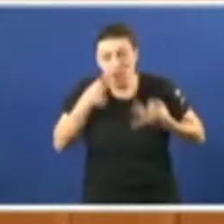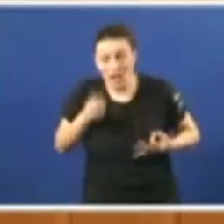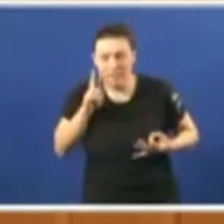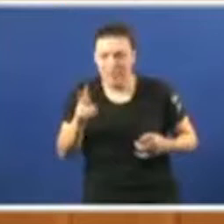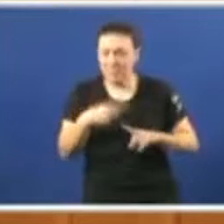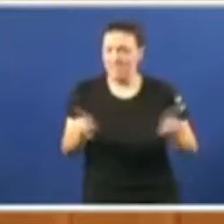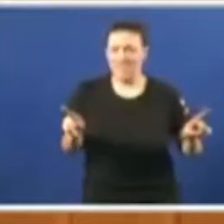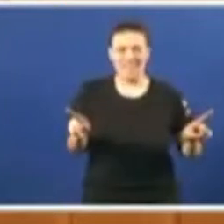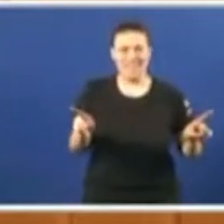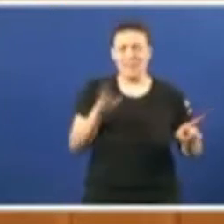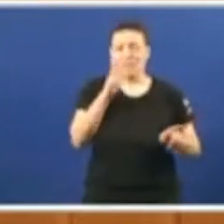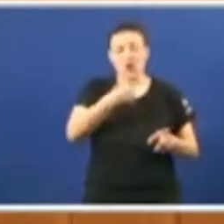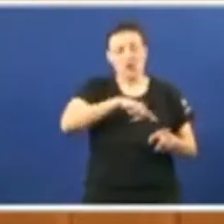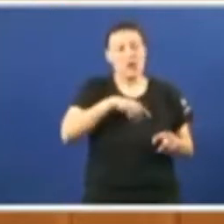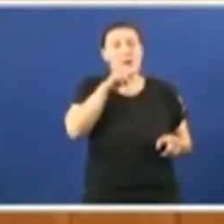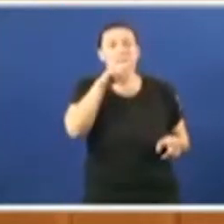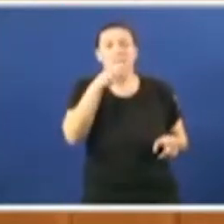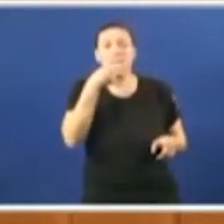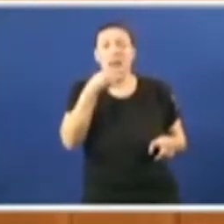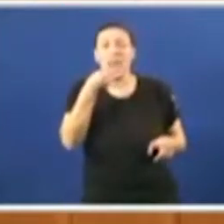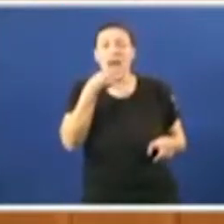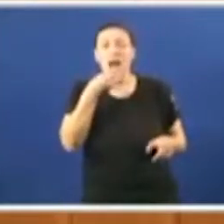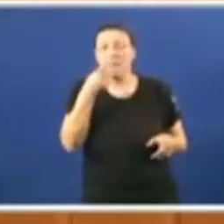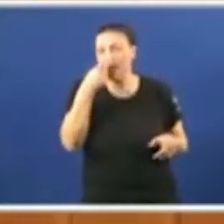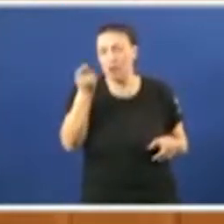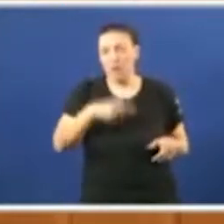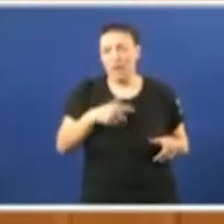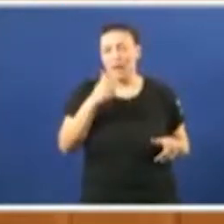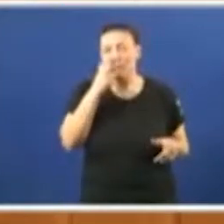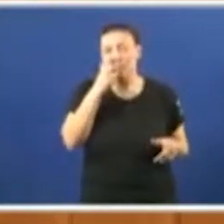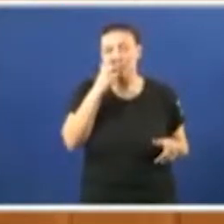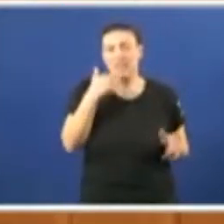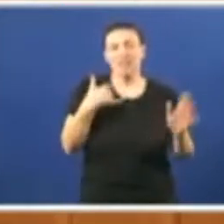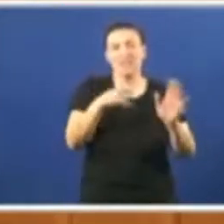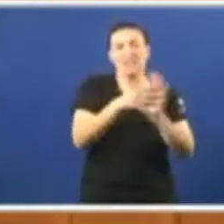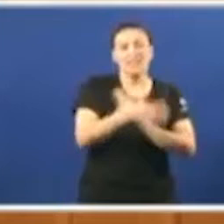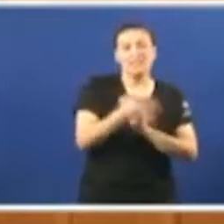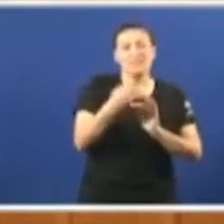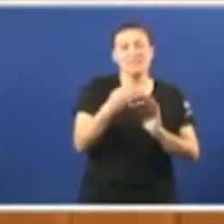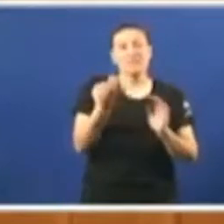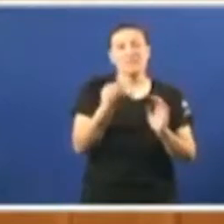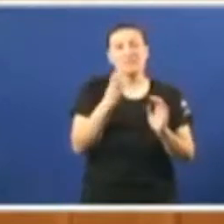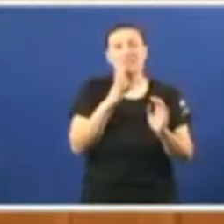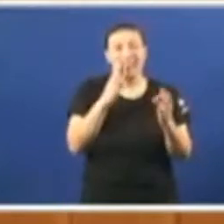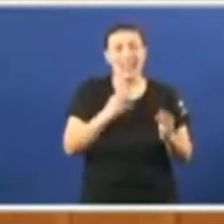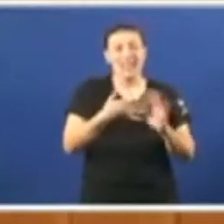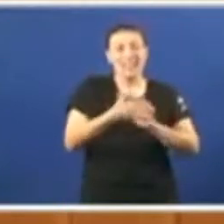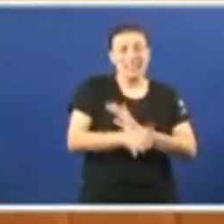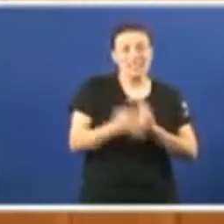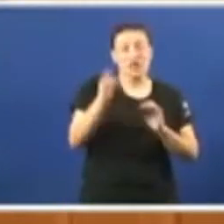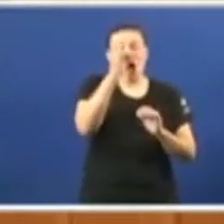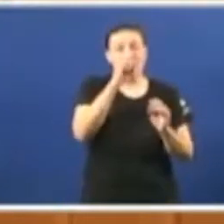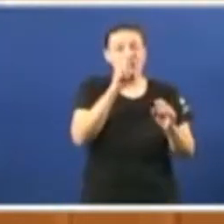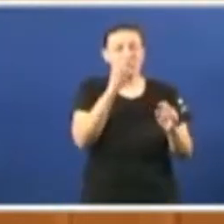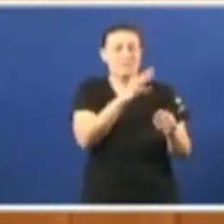nos fiamos, por iso para nós isto é só palabrería barata. O que os definen son o que definen realmente a postura do